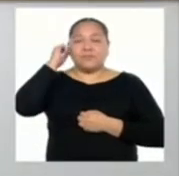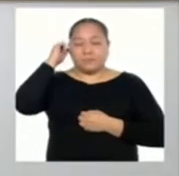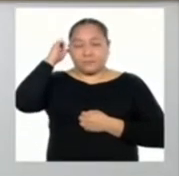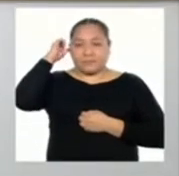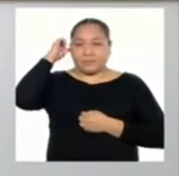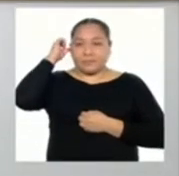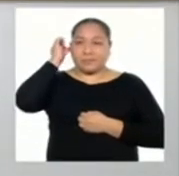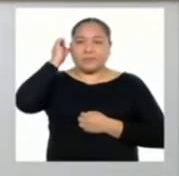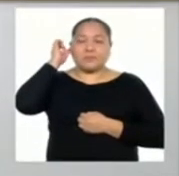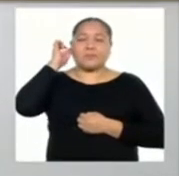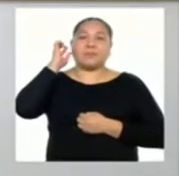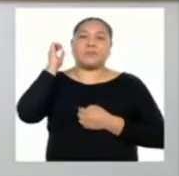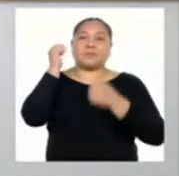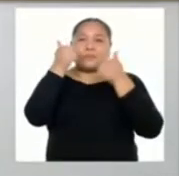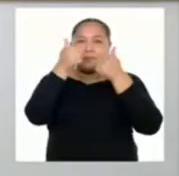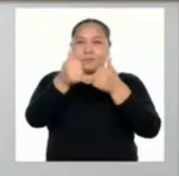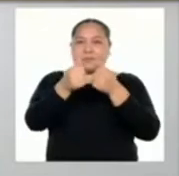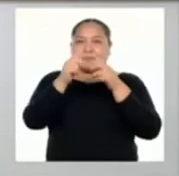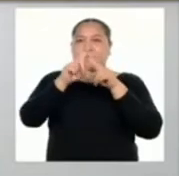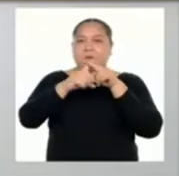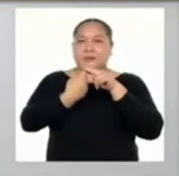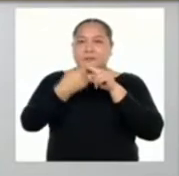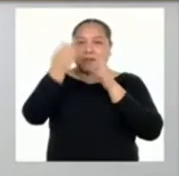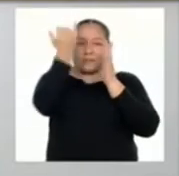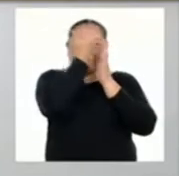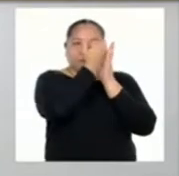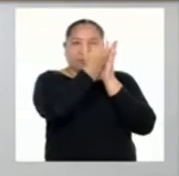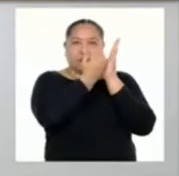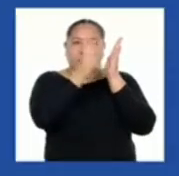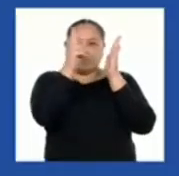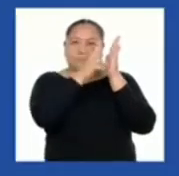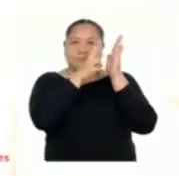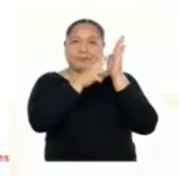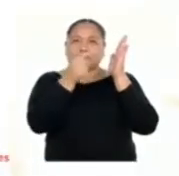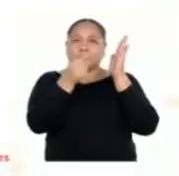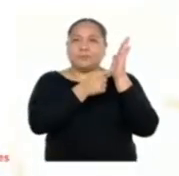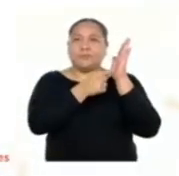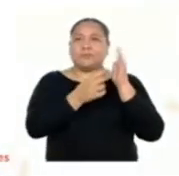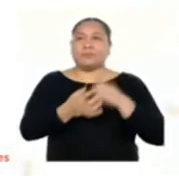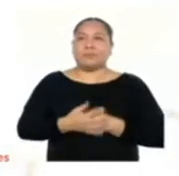Muy bien, comencemos con esta ilustración y leamos su texto.